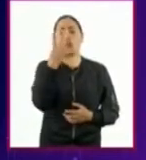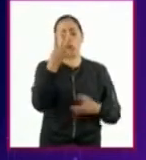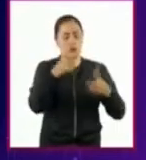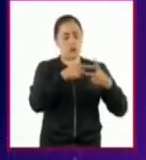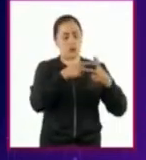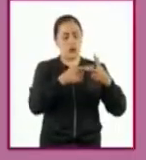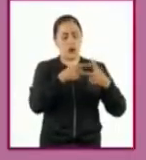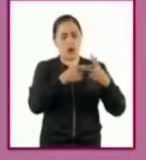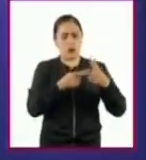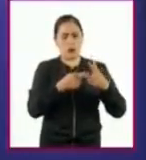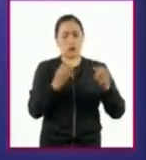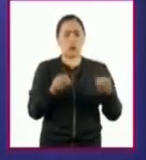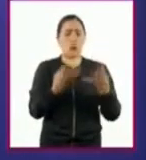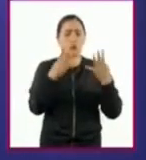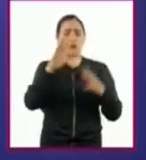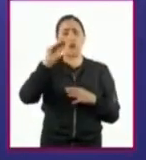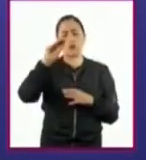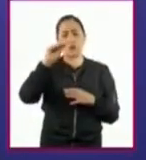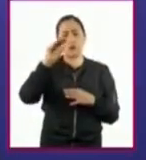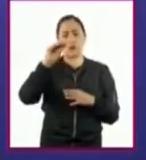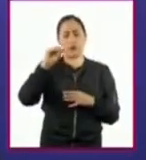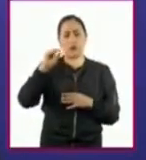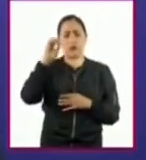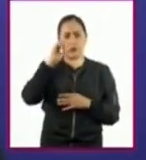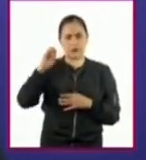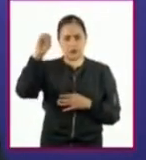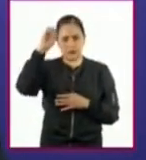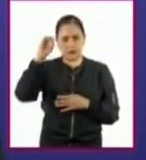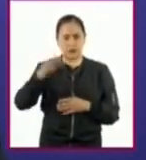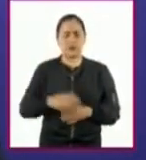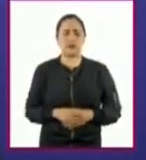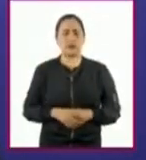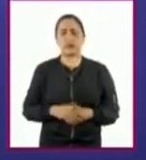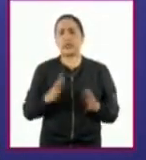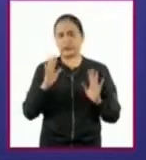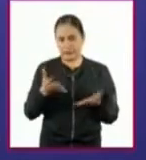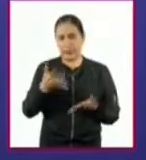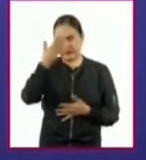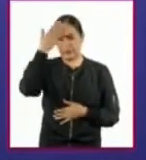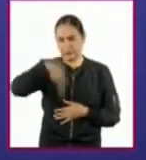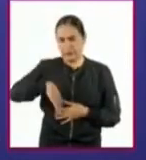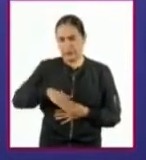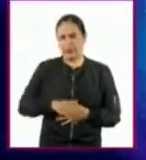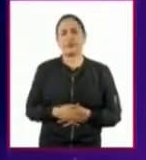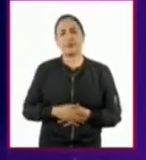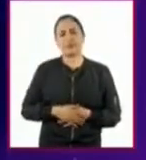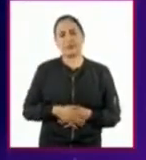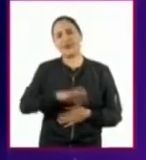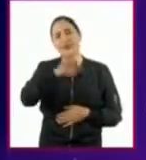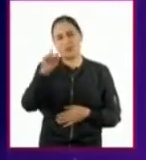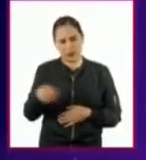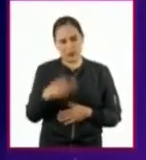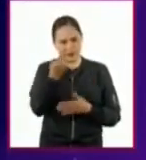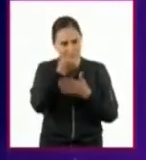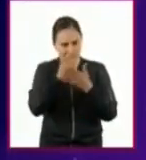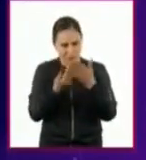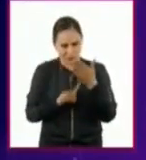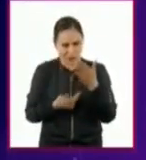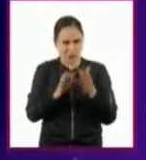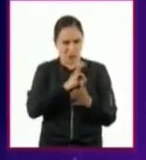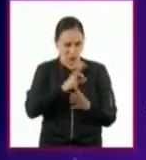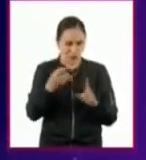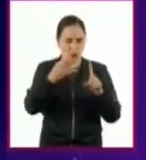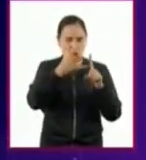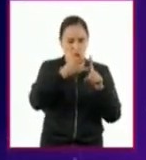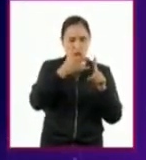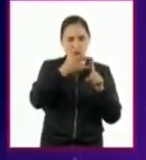grados. Sabiendo lo anterior y con la medida de sus lados, ya podemos construir el rectángulo. Primero,